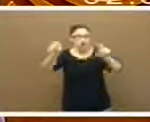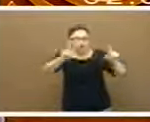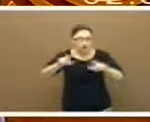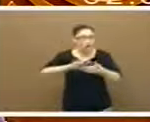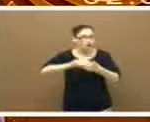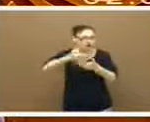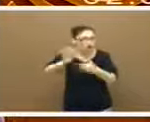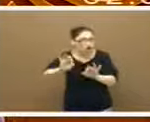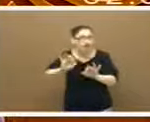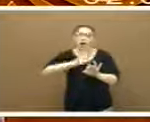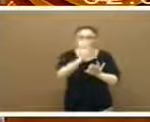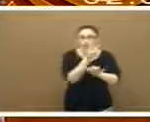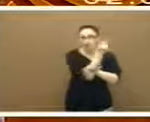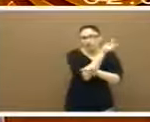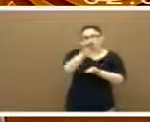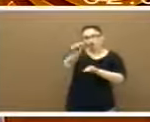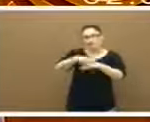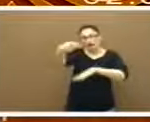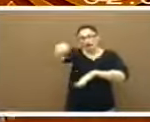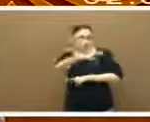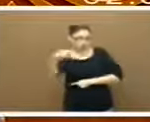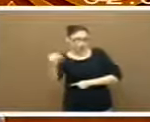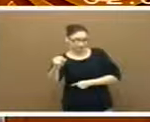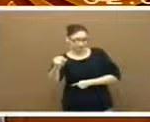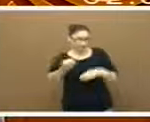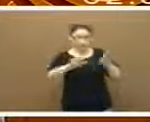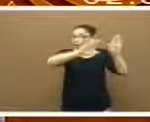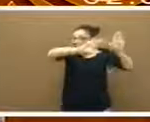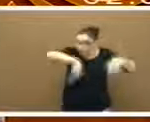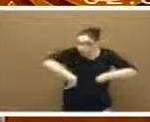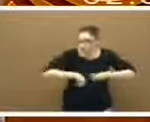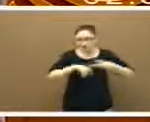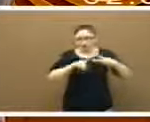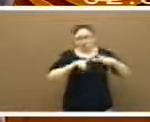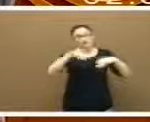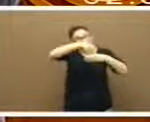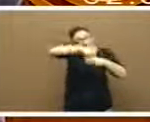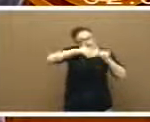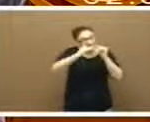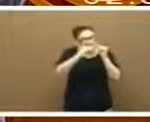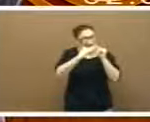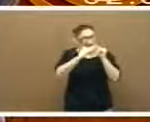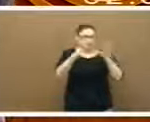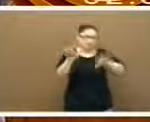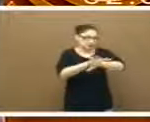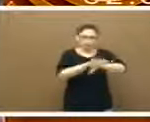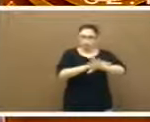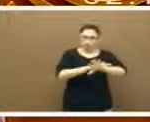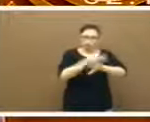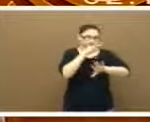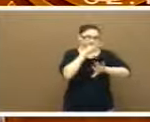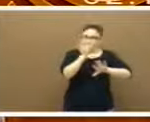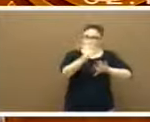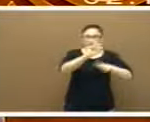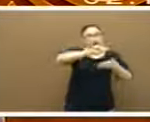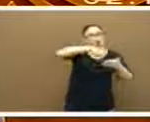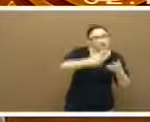comprar los equipos. Y, por último, en sus domicilios no tienen tampoco pagado por parte de la Administración la